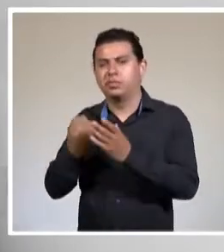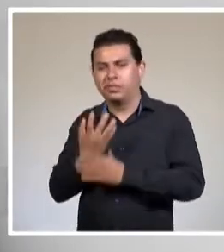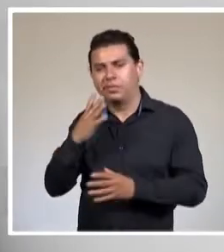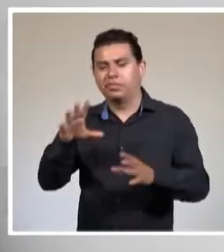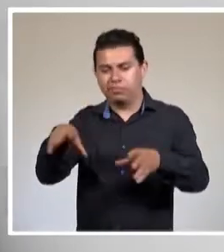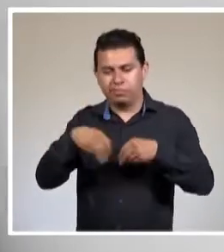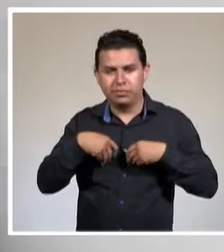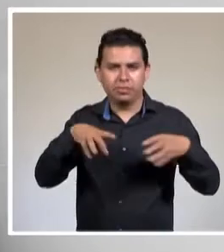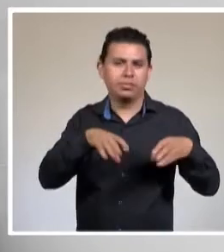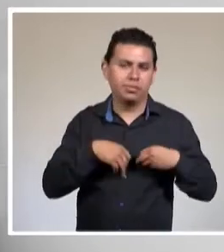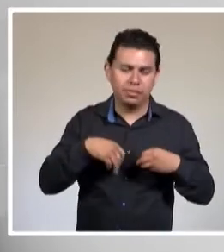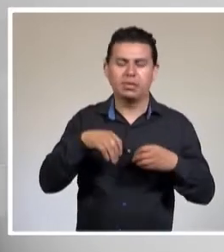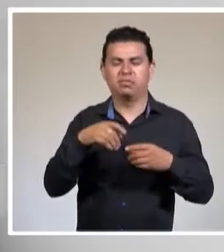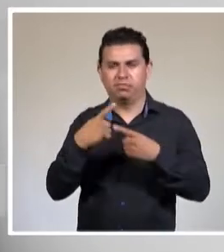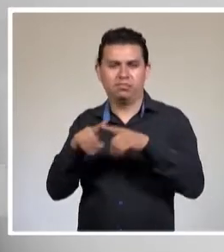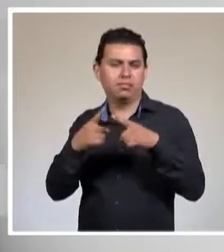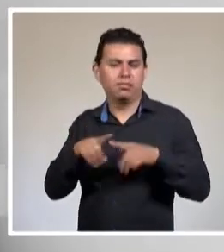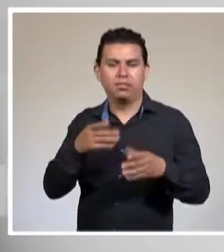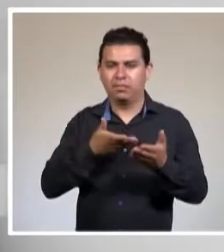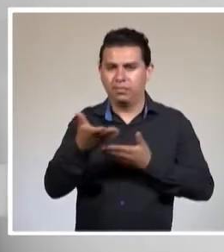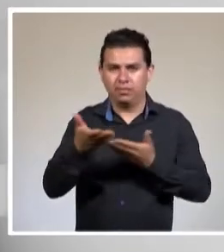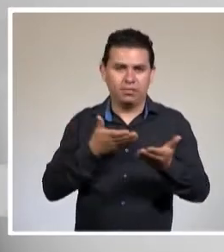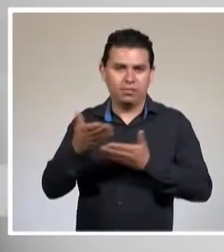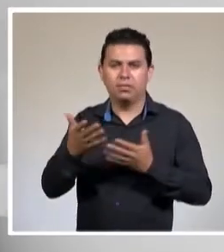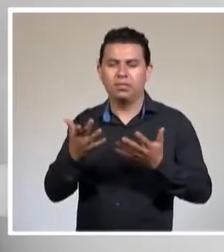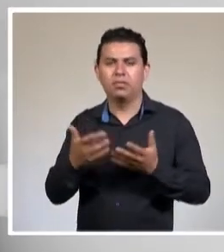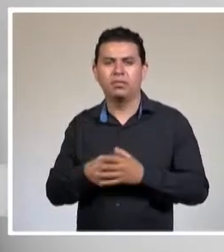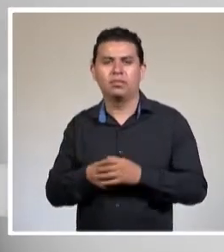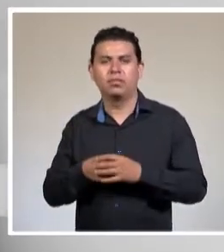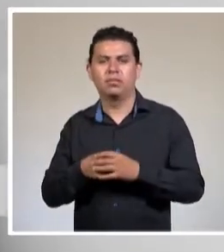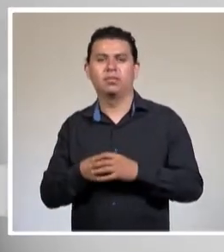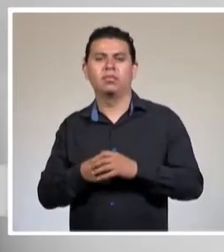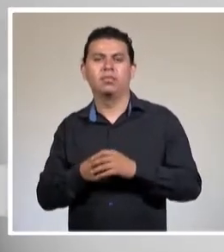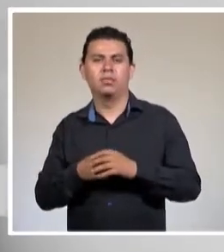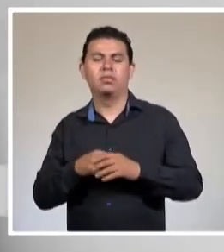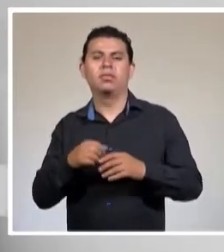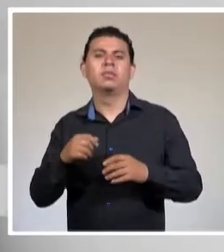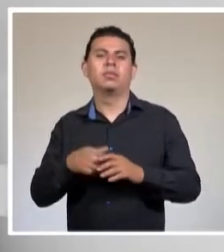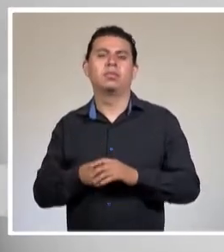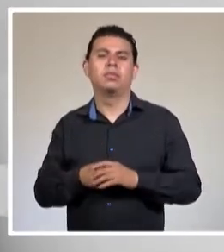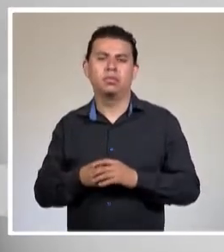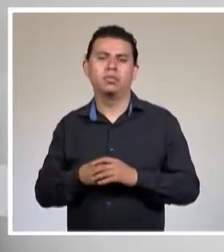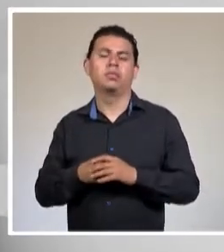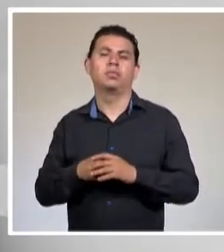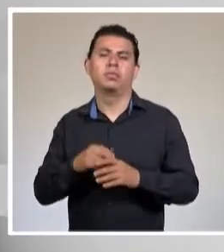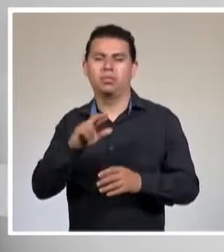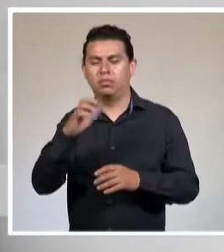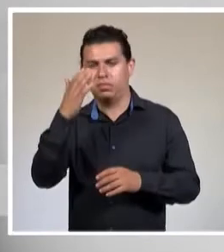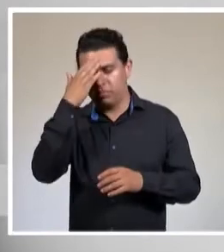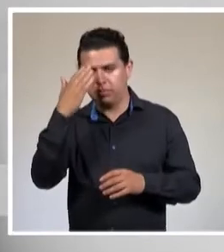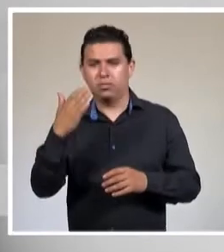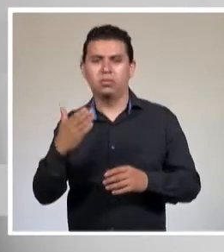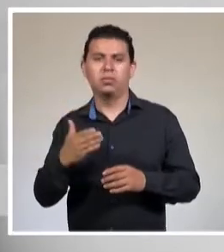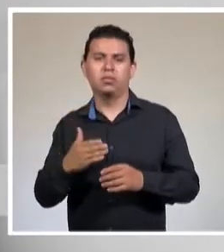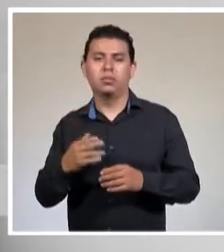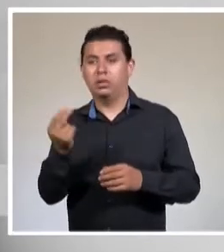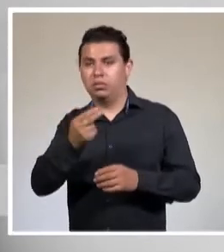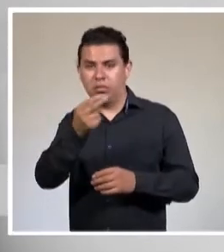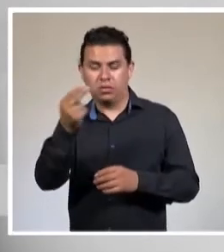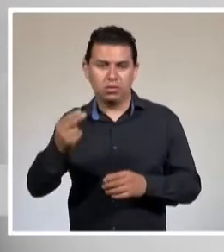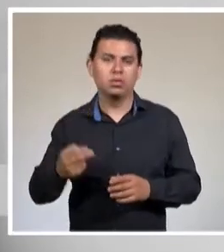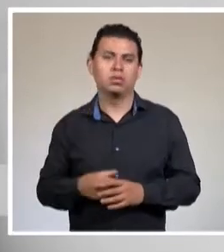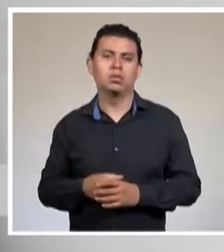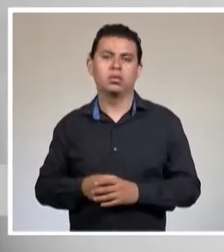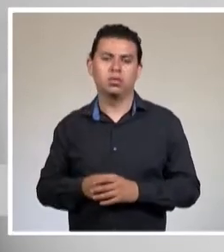propiciar escenarios de interacción como de transacción a través del reconocimiento de sus necesidades